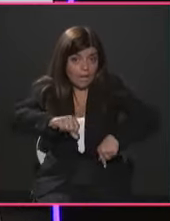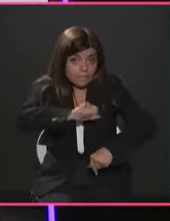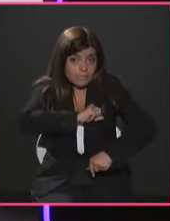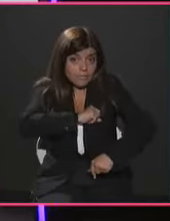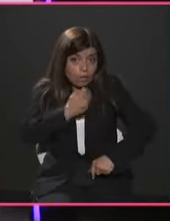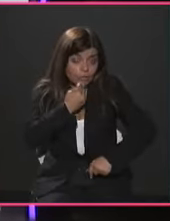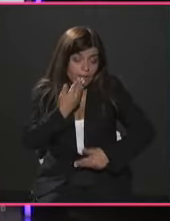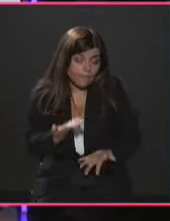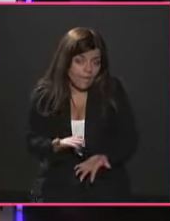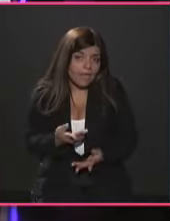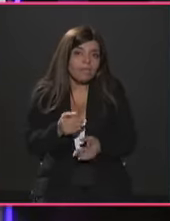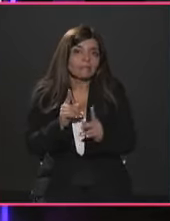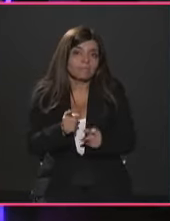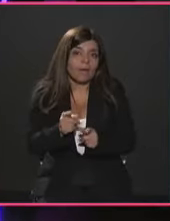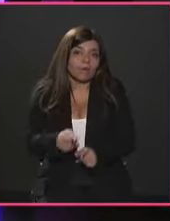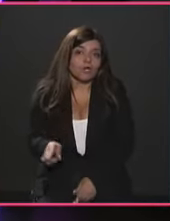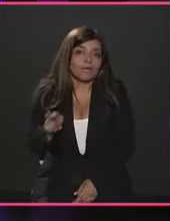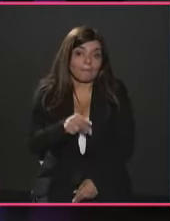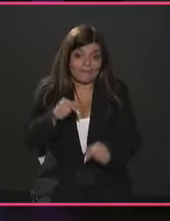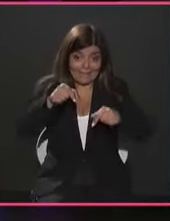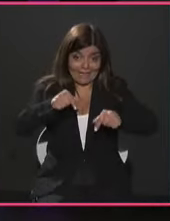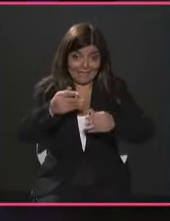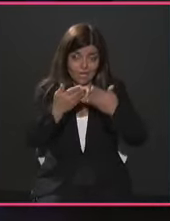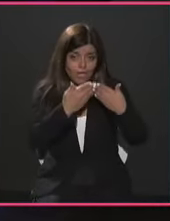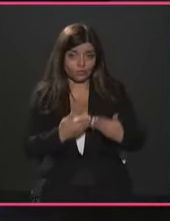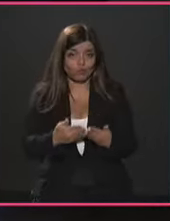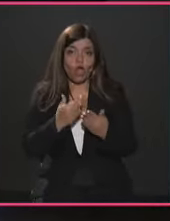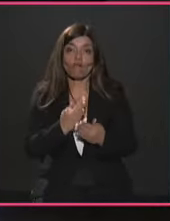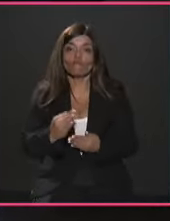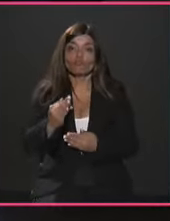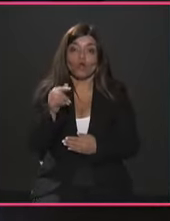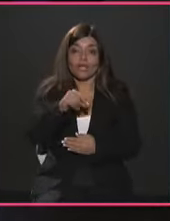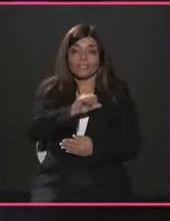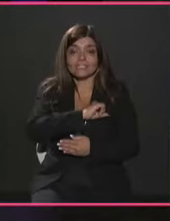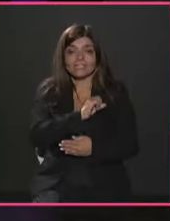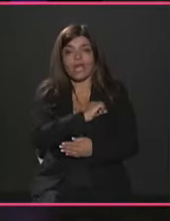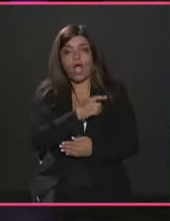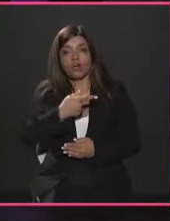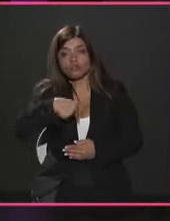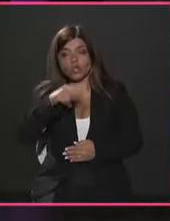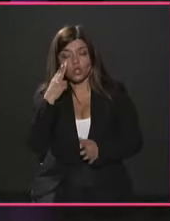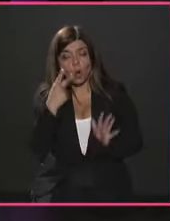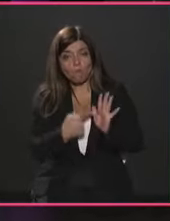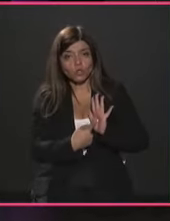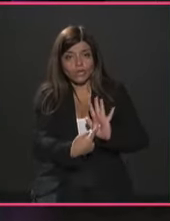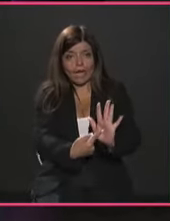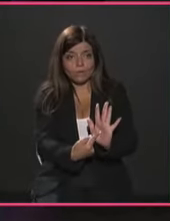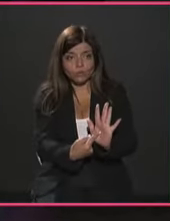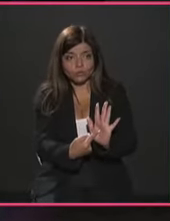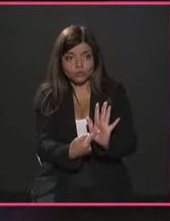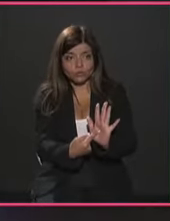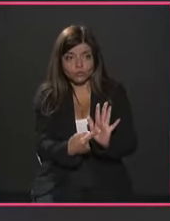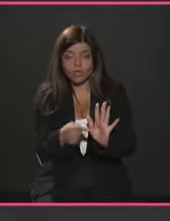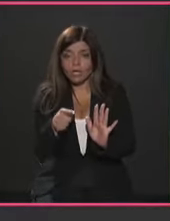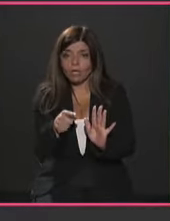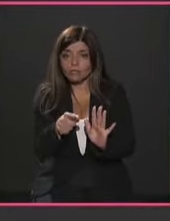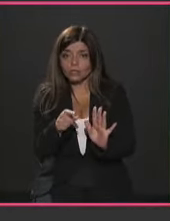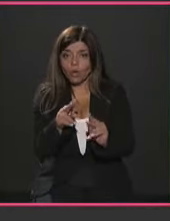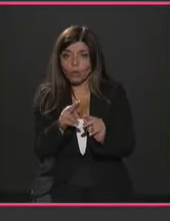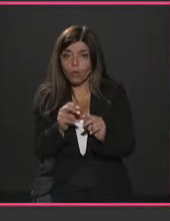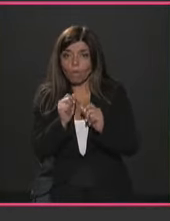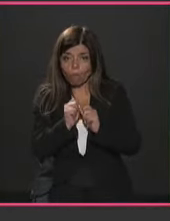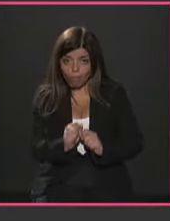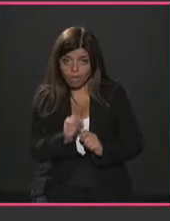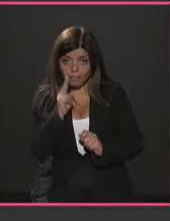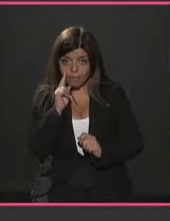tengo entendido así que tenemos que repetir este estudio Aquí en Santiago en el futuro acá nosotros mostramos que uno puede describir de manera mucho más